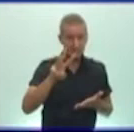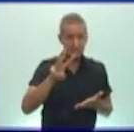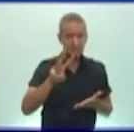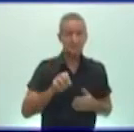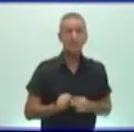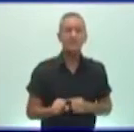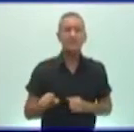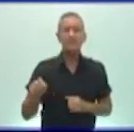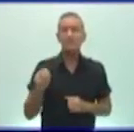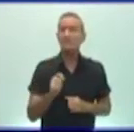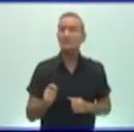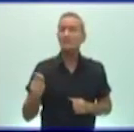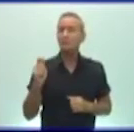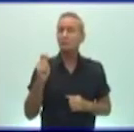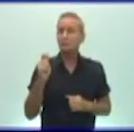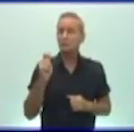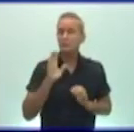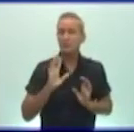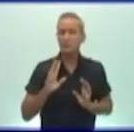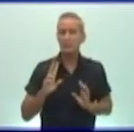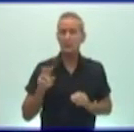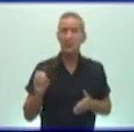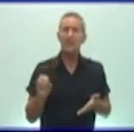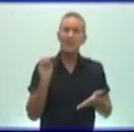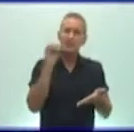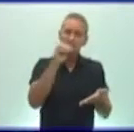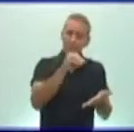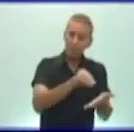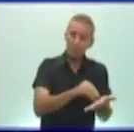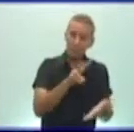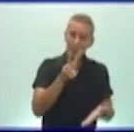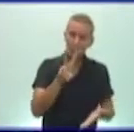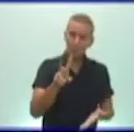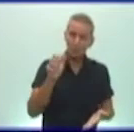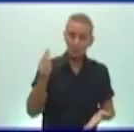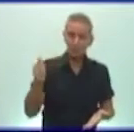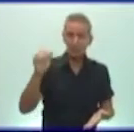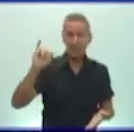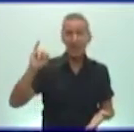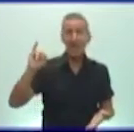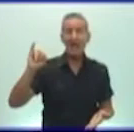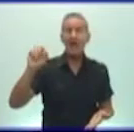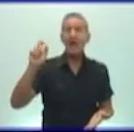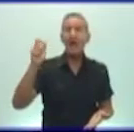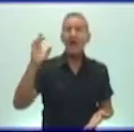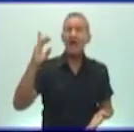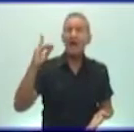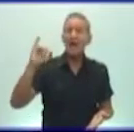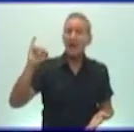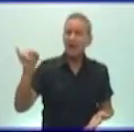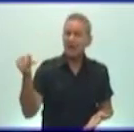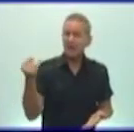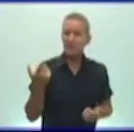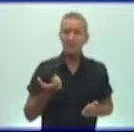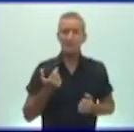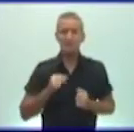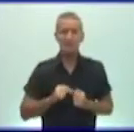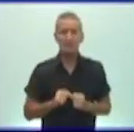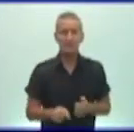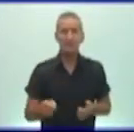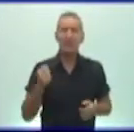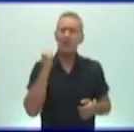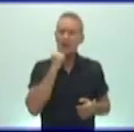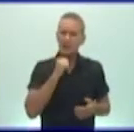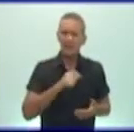uno le van a añadir dos adjetivos. Y si lo consideran conveniente, pues pudieran estar escribiendo